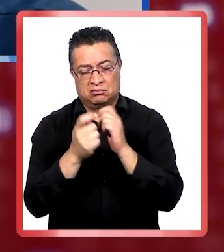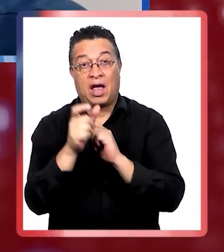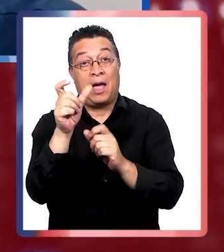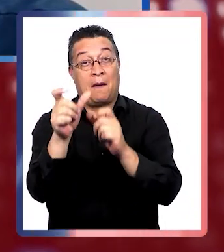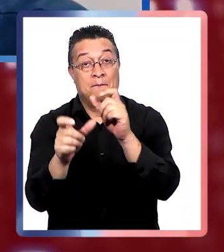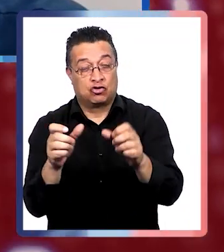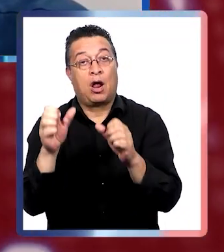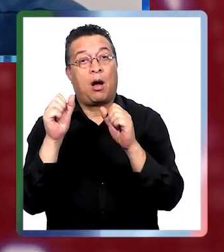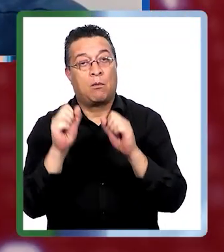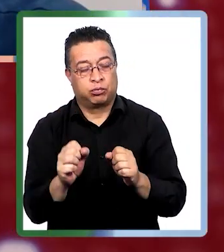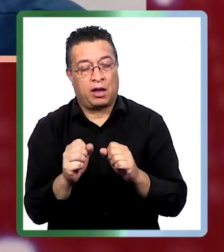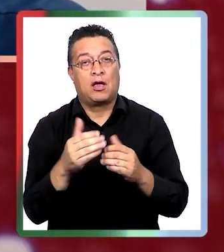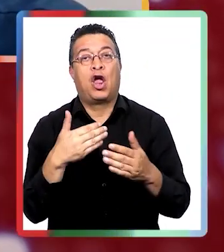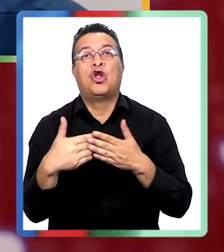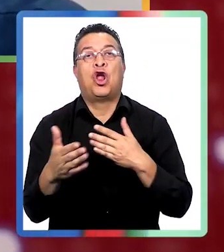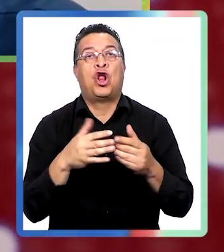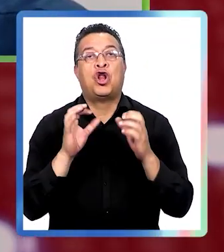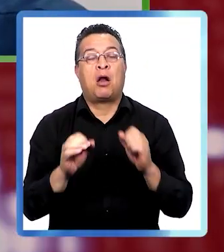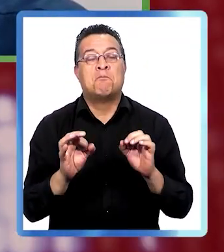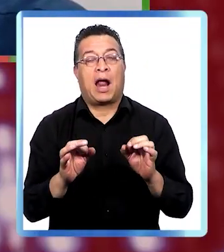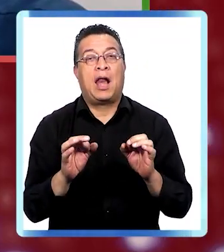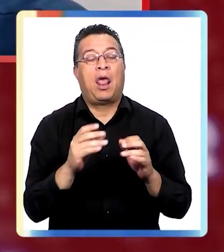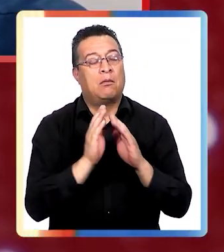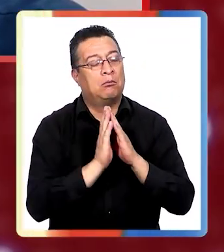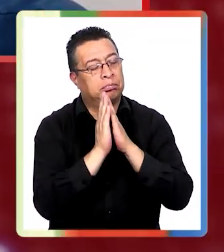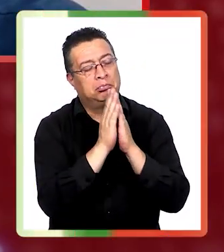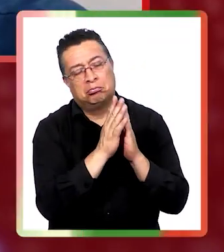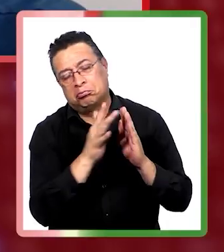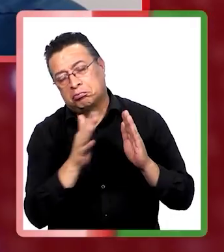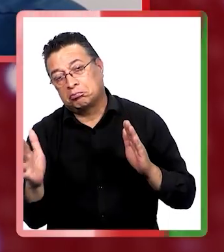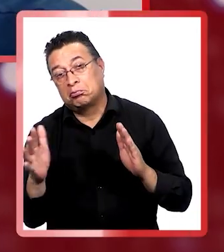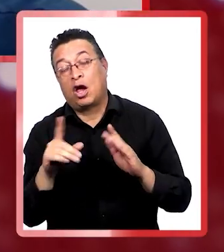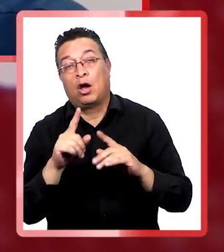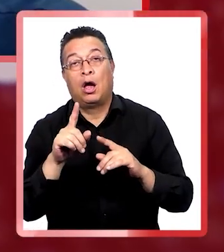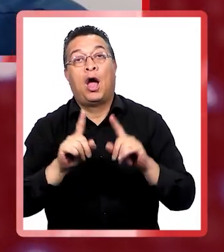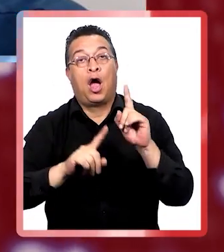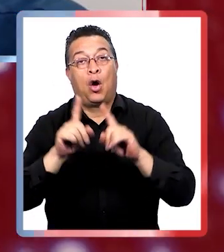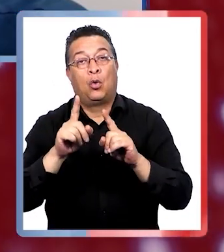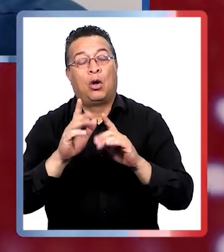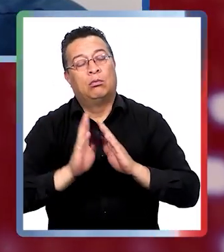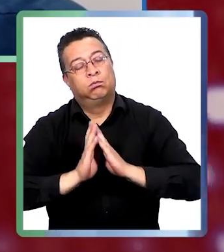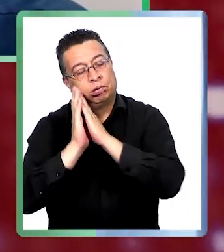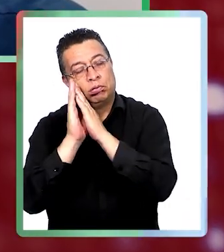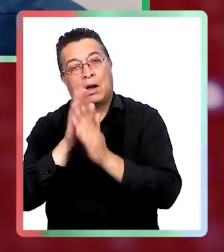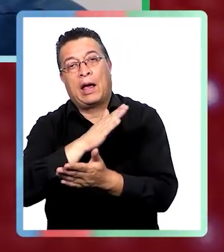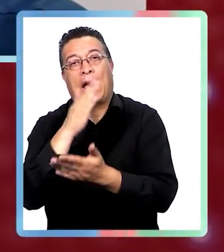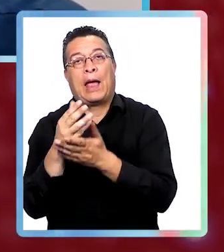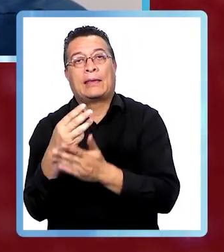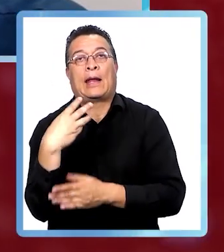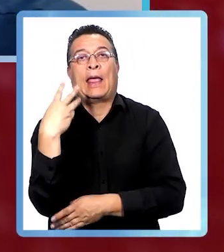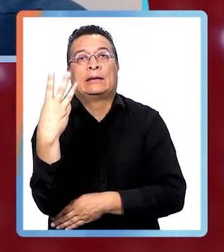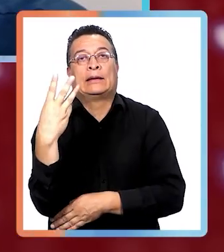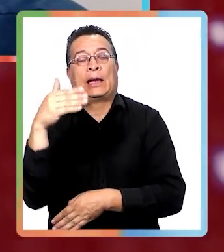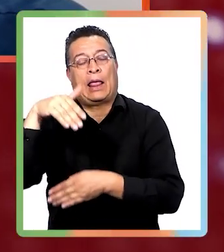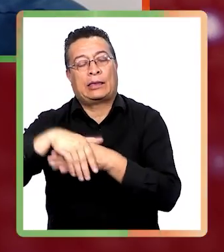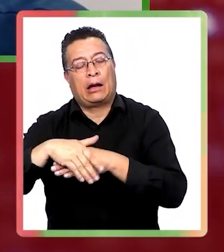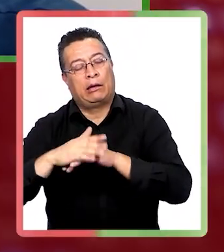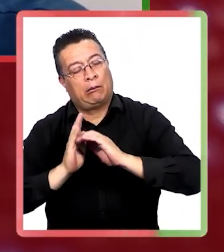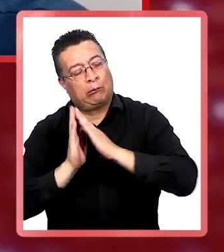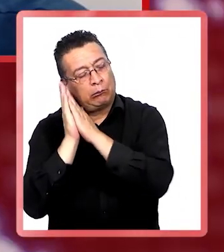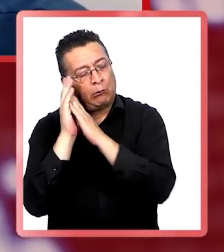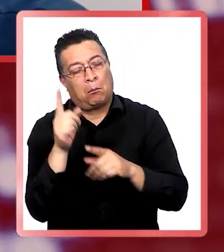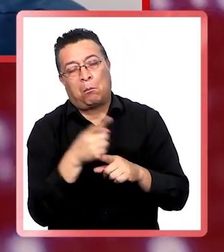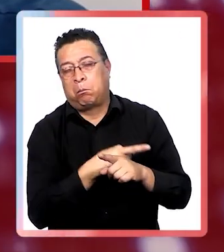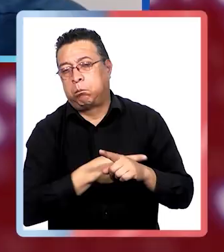el contraste entre las personas que pueden seguir su rutina normal y aquellas personas que salieron y lo que hablábamos, ¿no? Se quedaron hasta las 3 de la tarde del